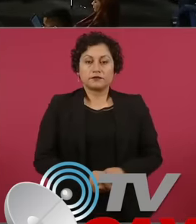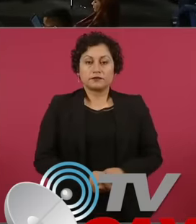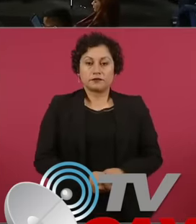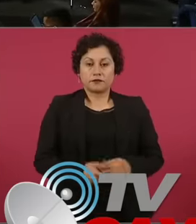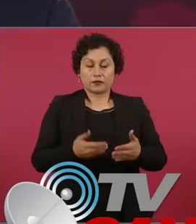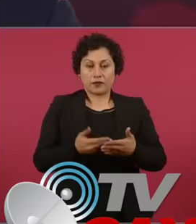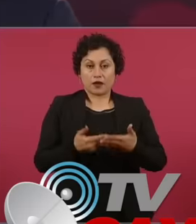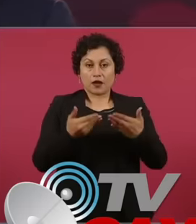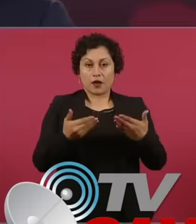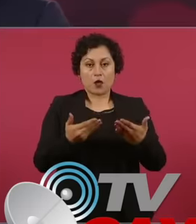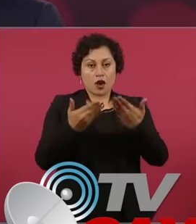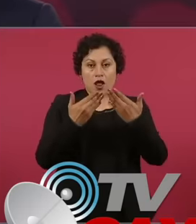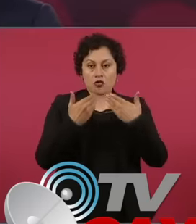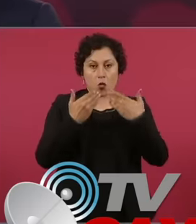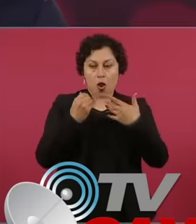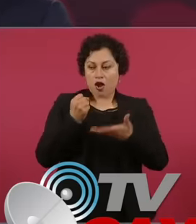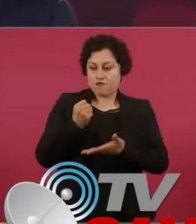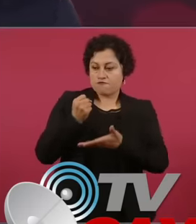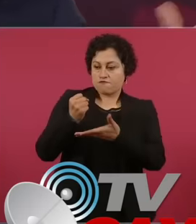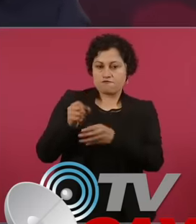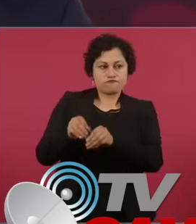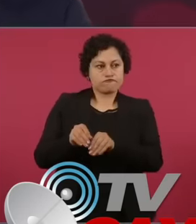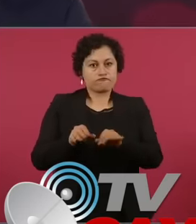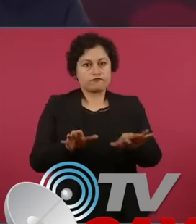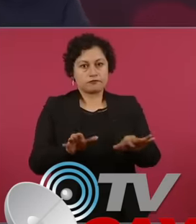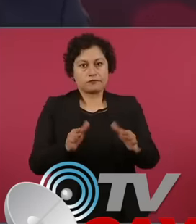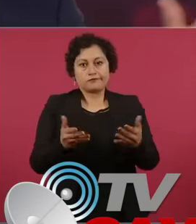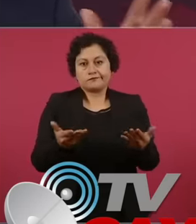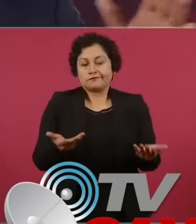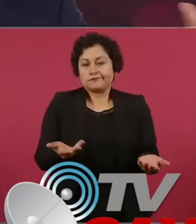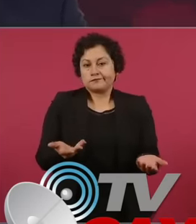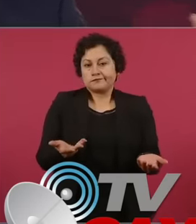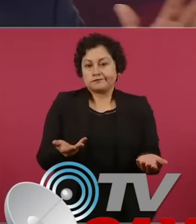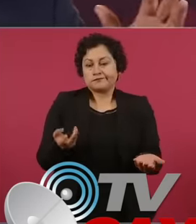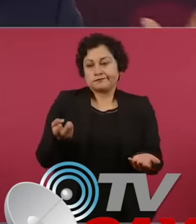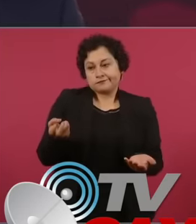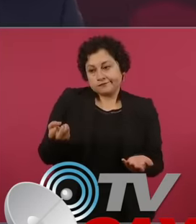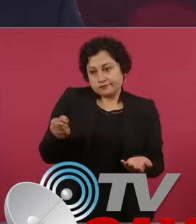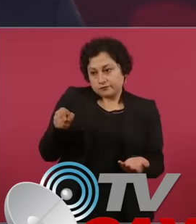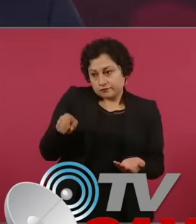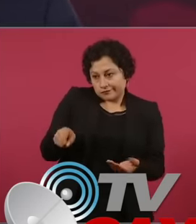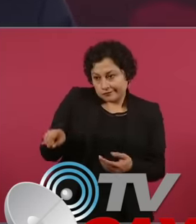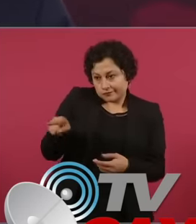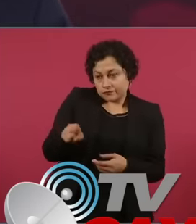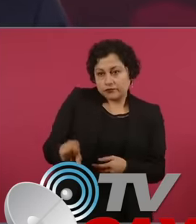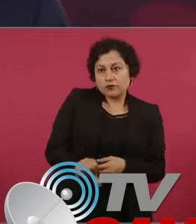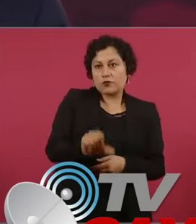publicidad, no hay dinero, ya los de ASIR, como otras estaciones de radio,